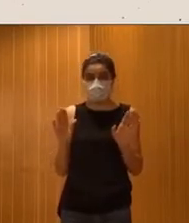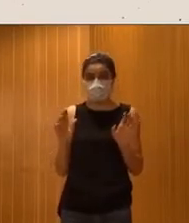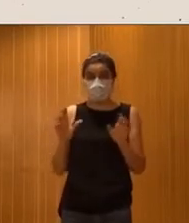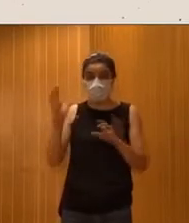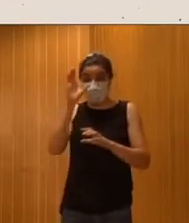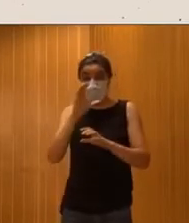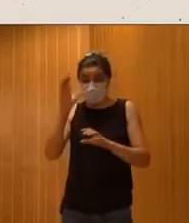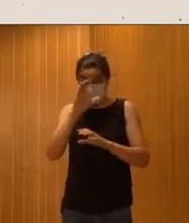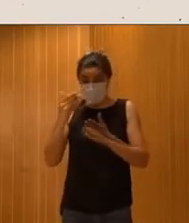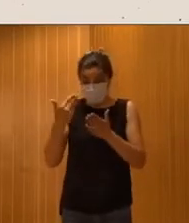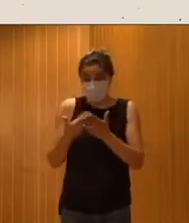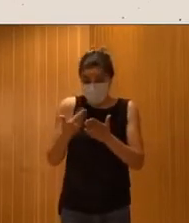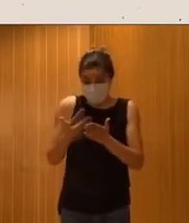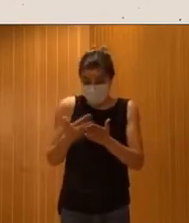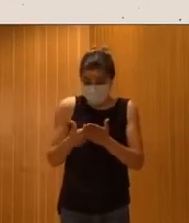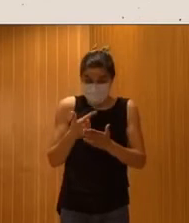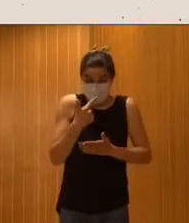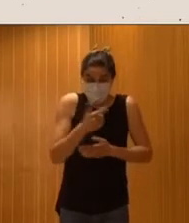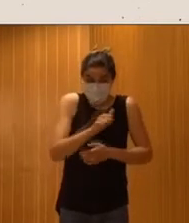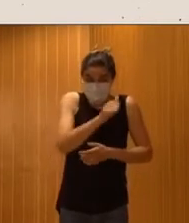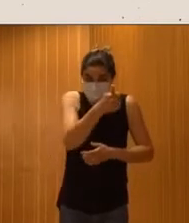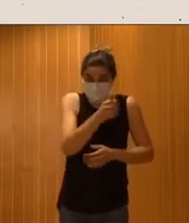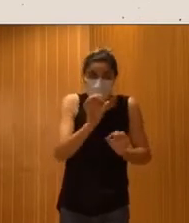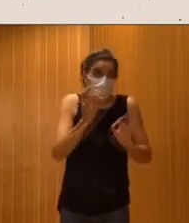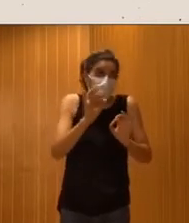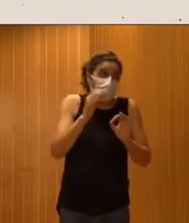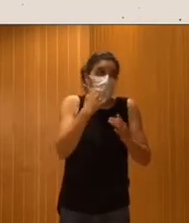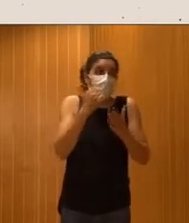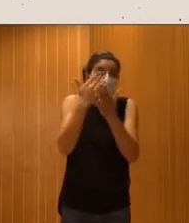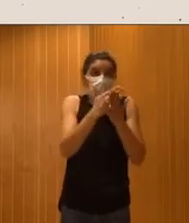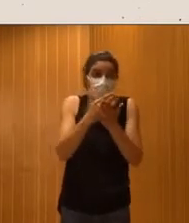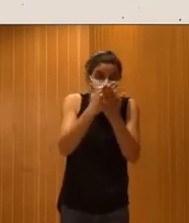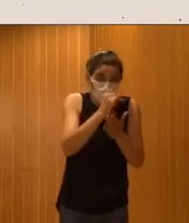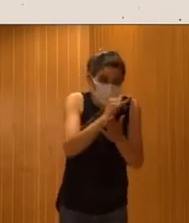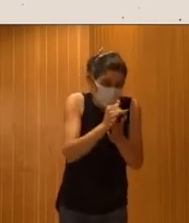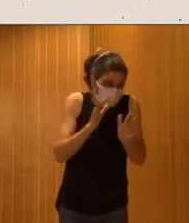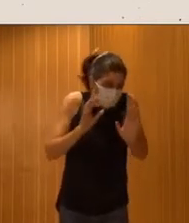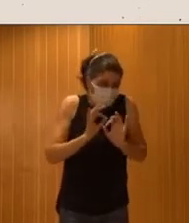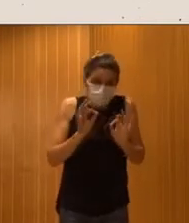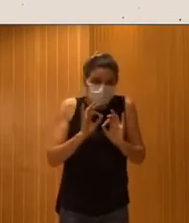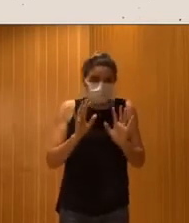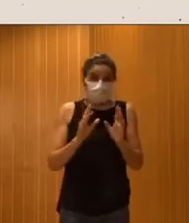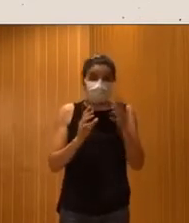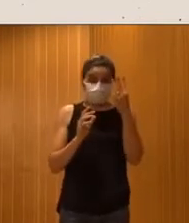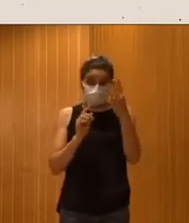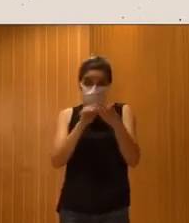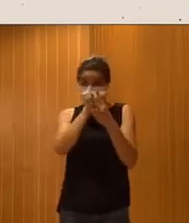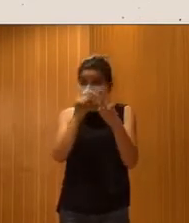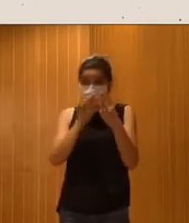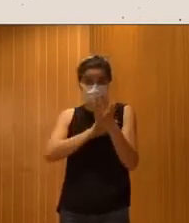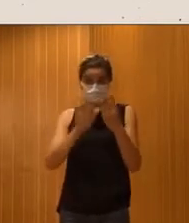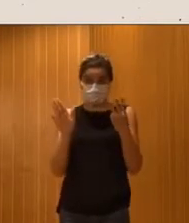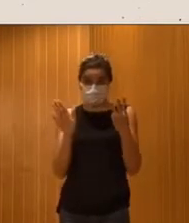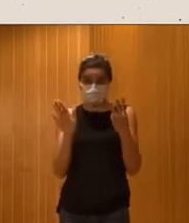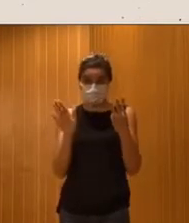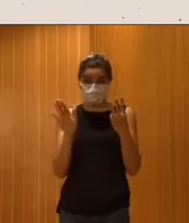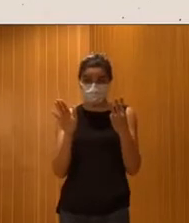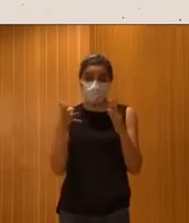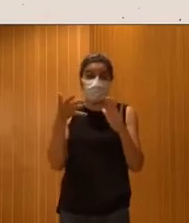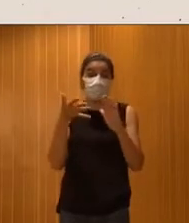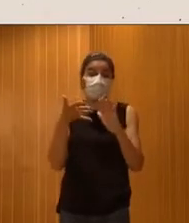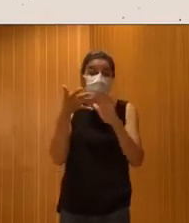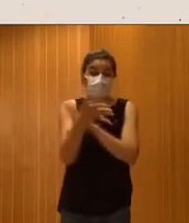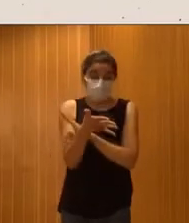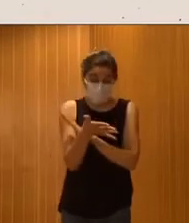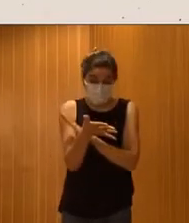se han validado científicamente, o con por lo menos algún estudio, por cortito que fuese, ¿no? Esto lo que viene a decir es